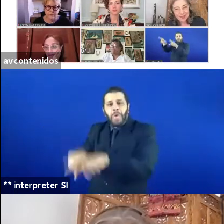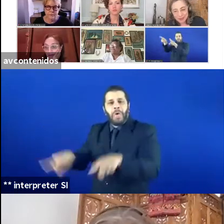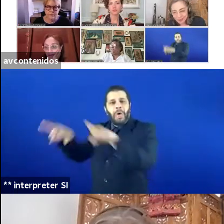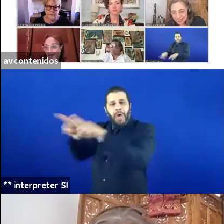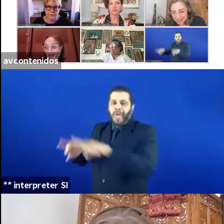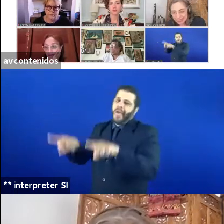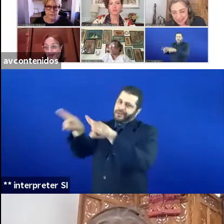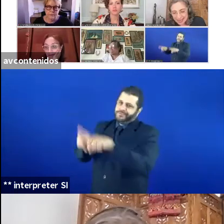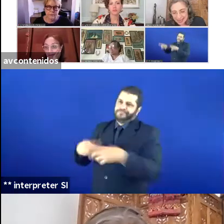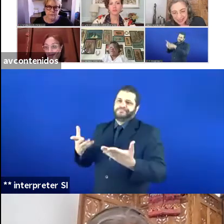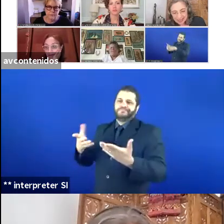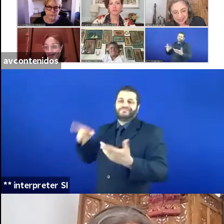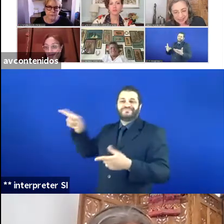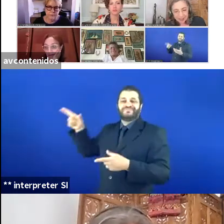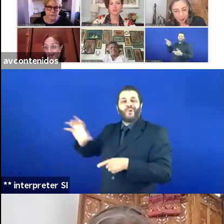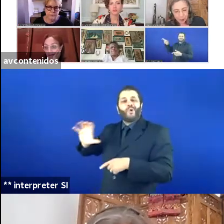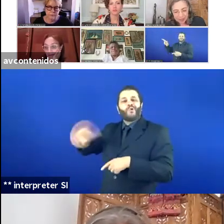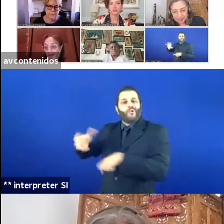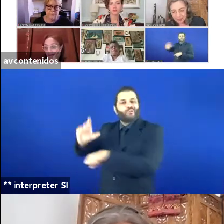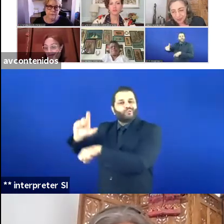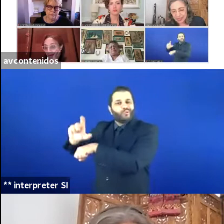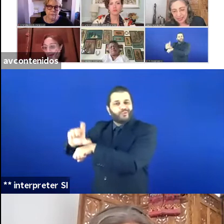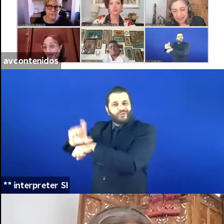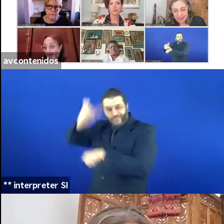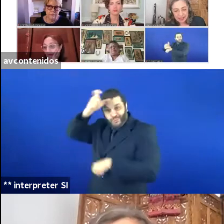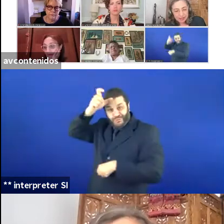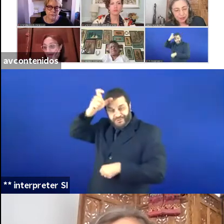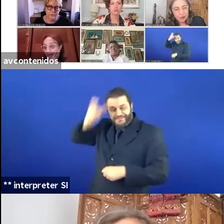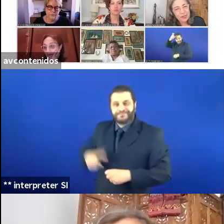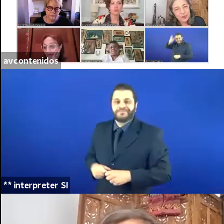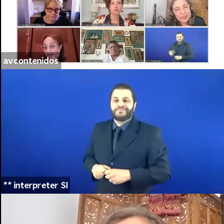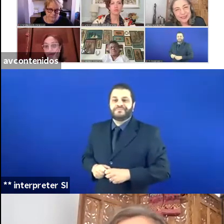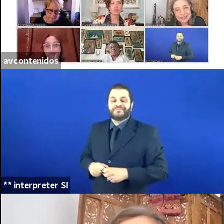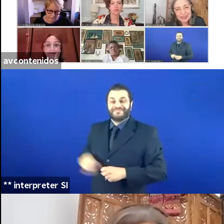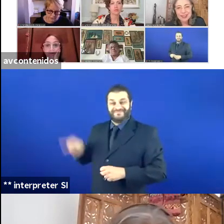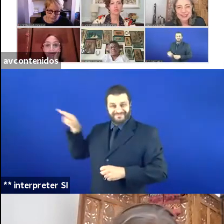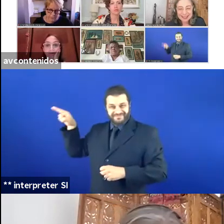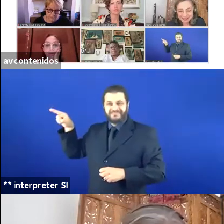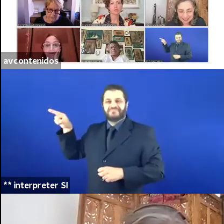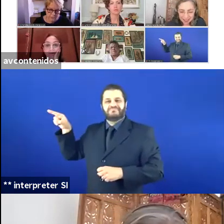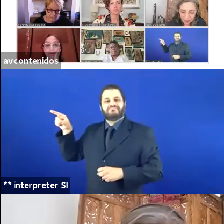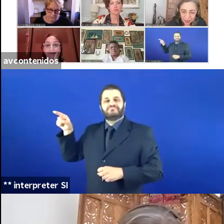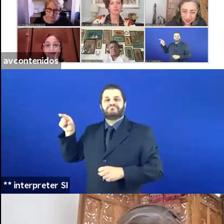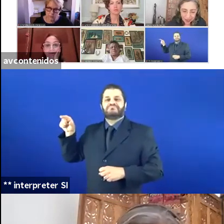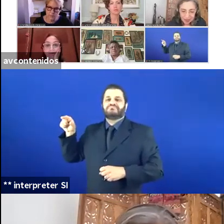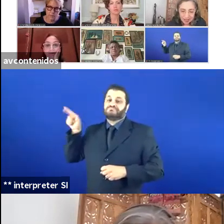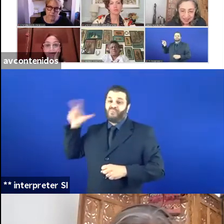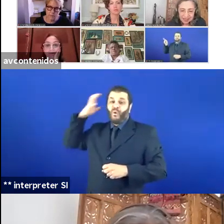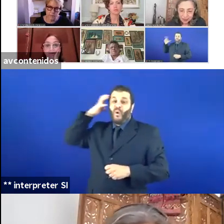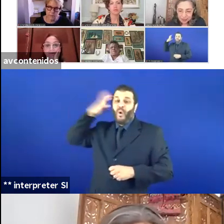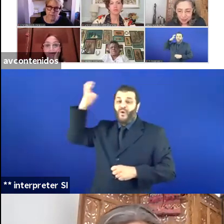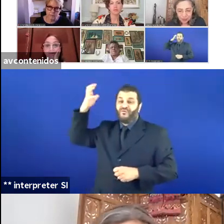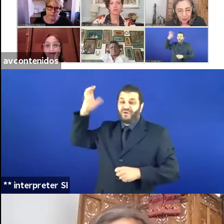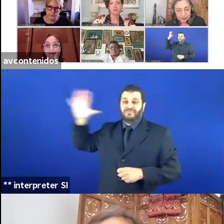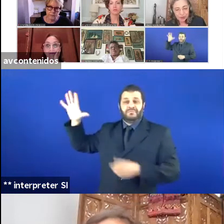ejemplo, es preocupante porque su gobierno ha decidido retirarse del convenio del